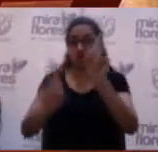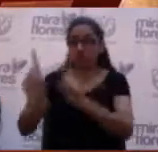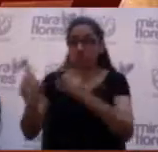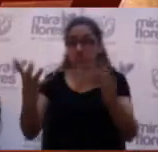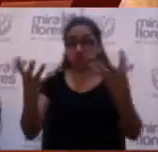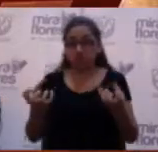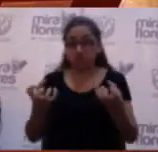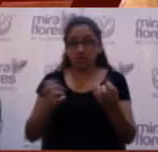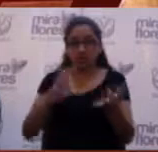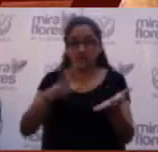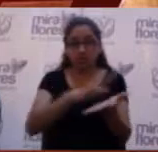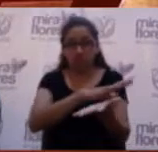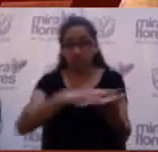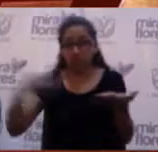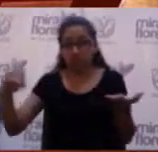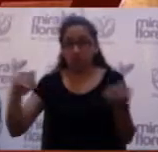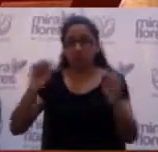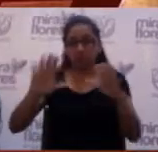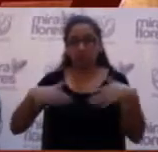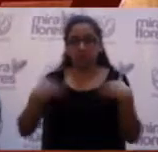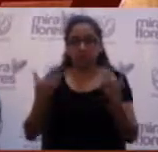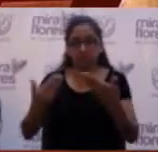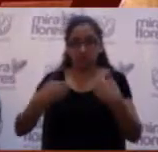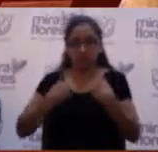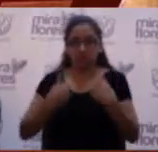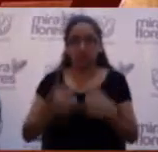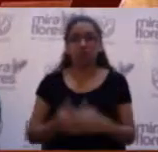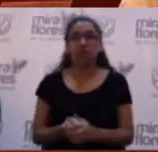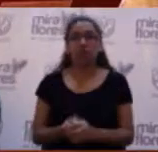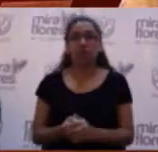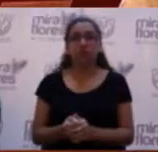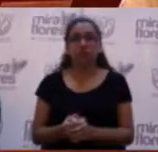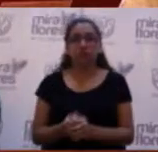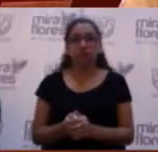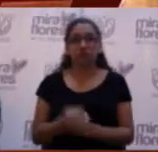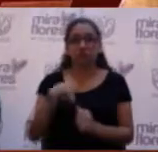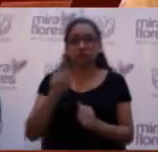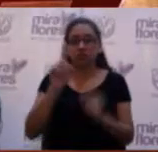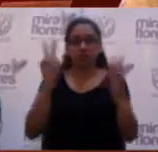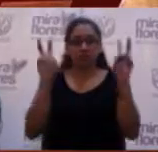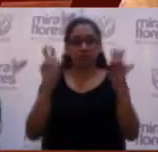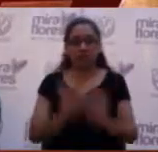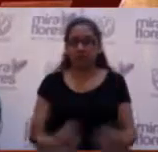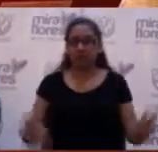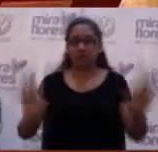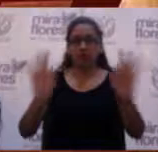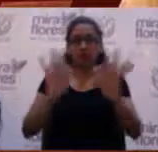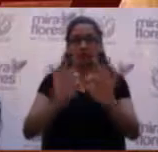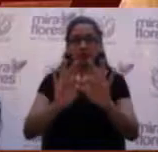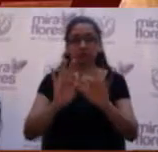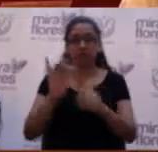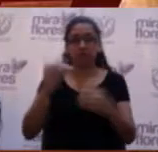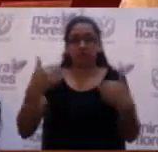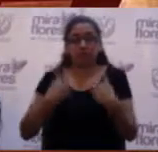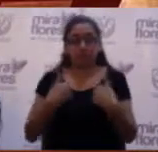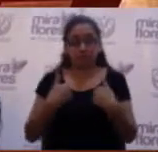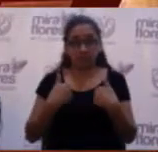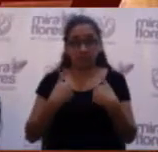una copia del mismo, podrá también obtenerla. Creo que es un tema muy importante y